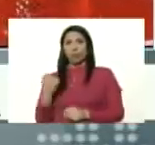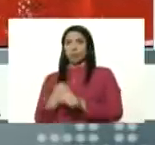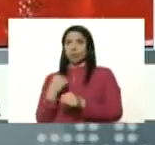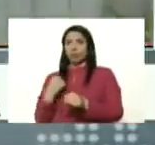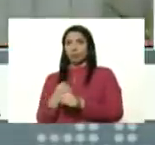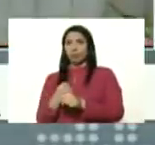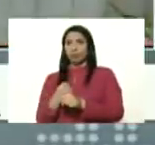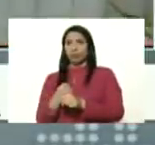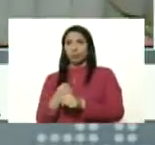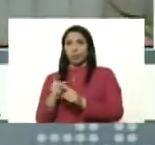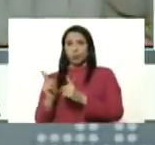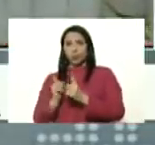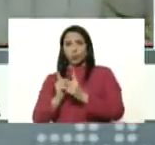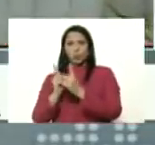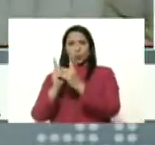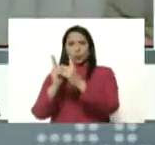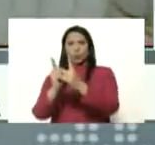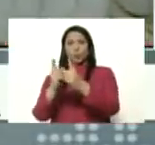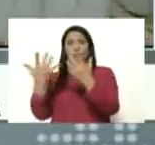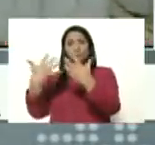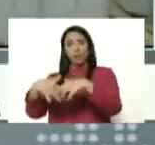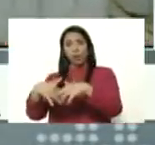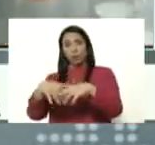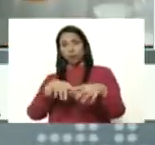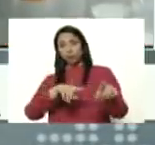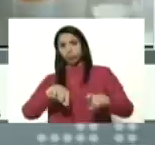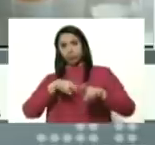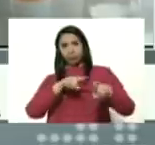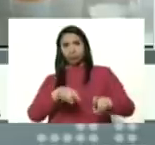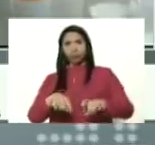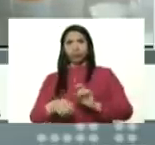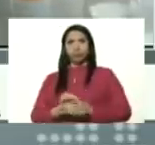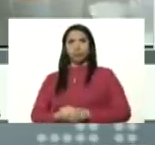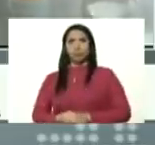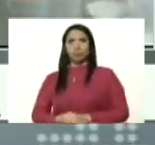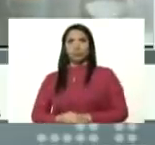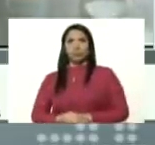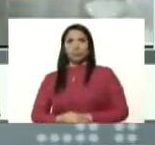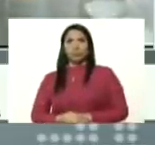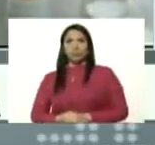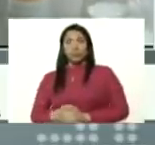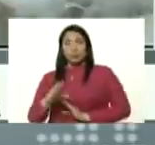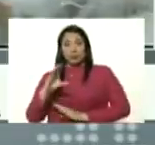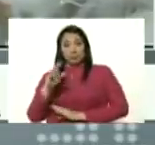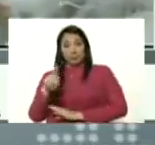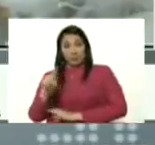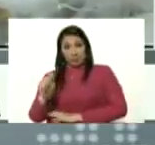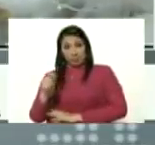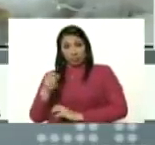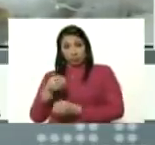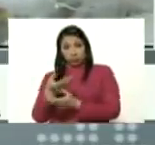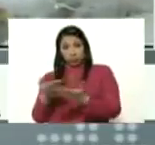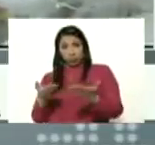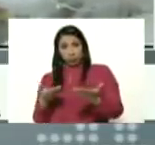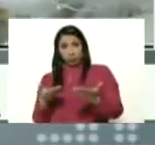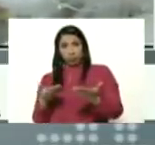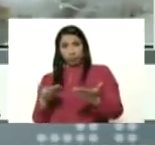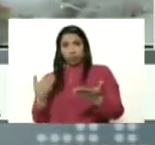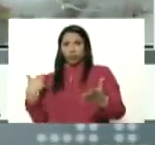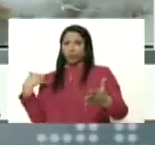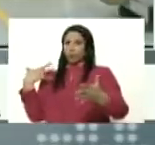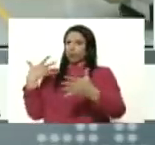del seguimiento a la agroindustria, al sector alimentario, que están cumpliendo los CPT. Por eso allí se viene haciendo un